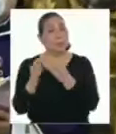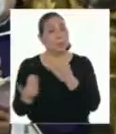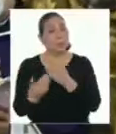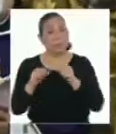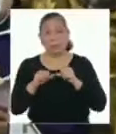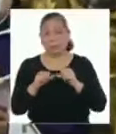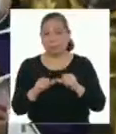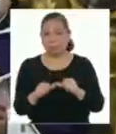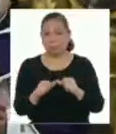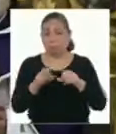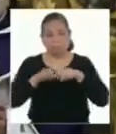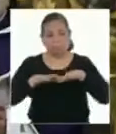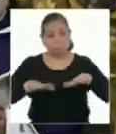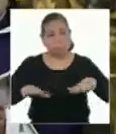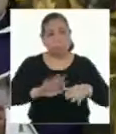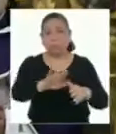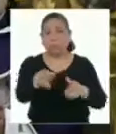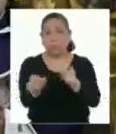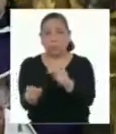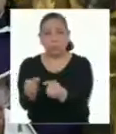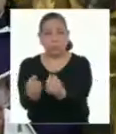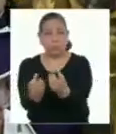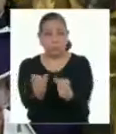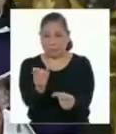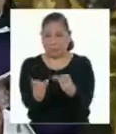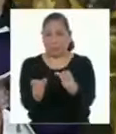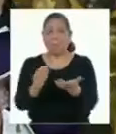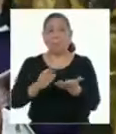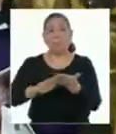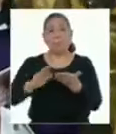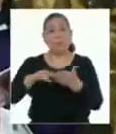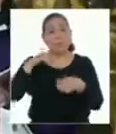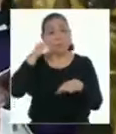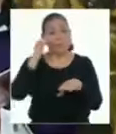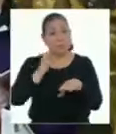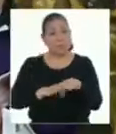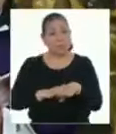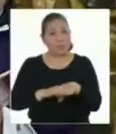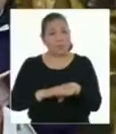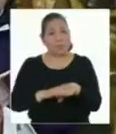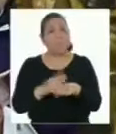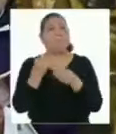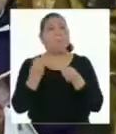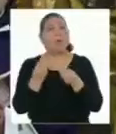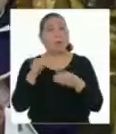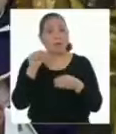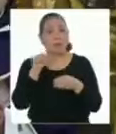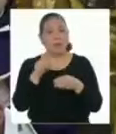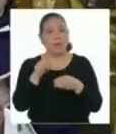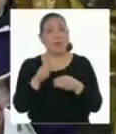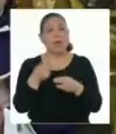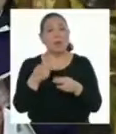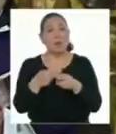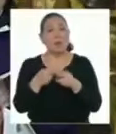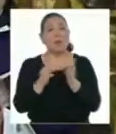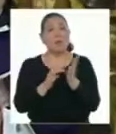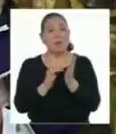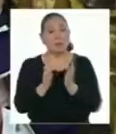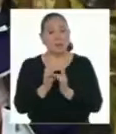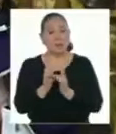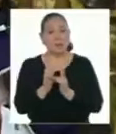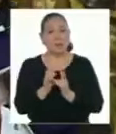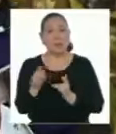nueva y eterna que será derramada por ustedes y por muchos para el perdón de los pecados. Hagan esto en conmemoración